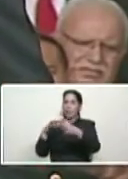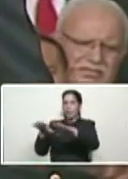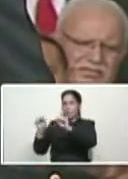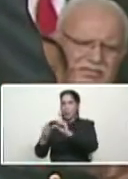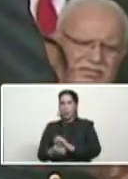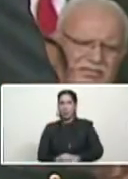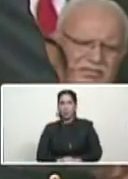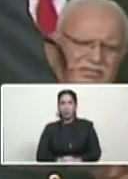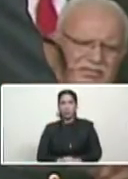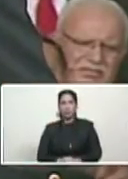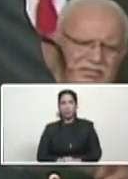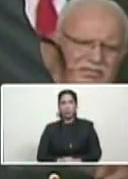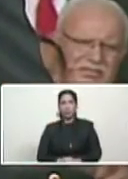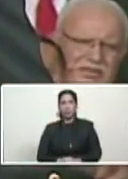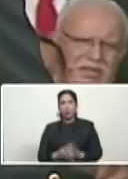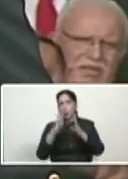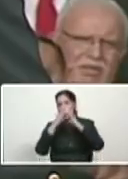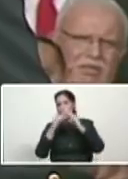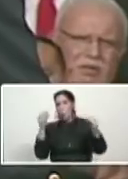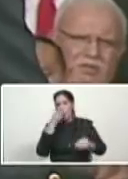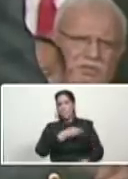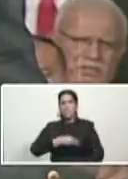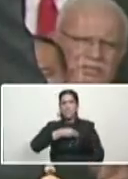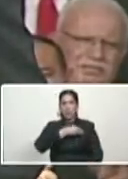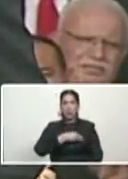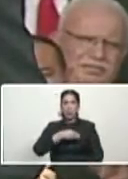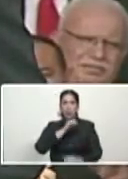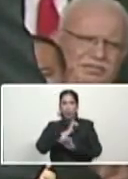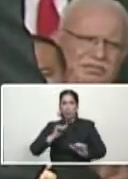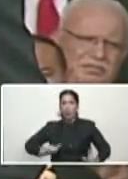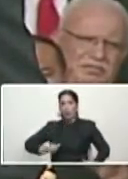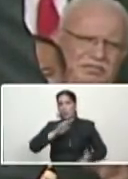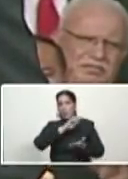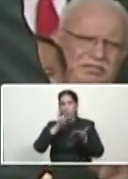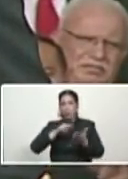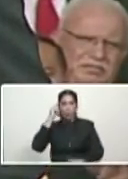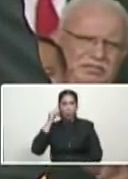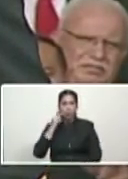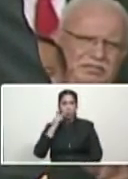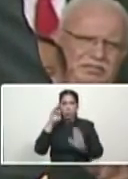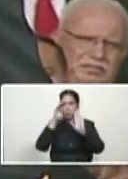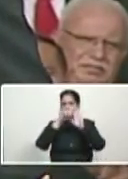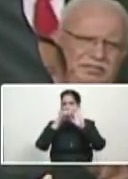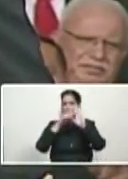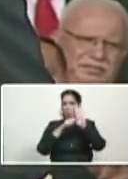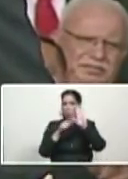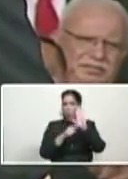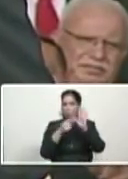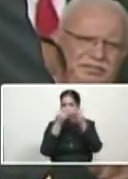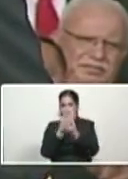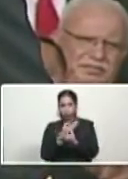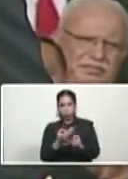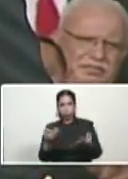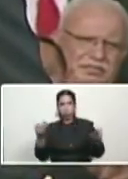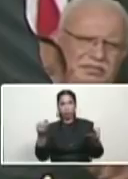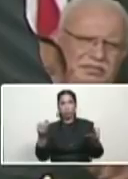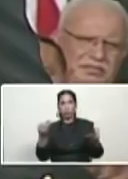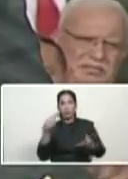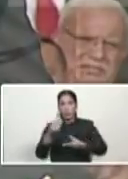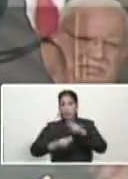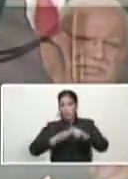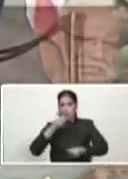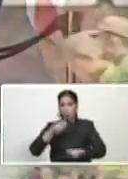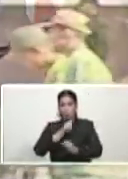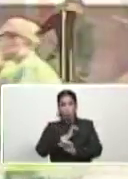Y puedo decir que todas las misiones la Fuerza Armada Nacional Bolivariana la ha cumplido de manera impecable. Por eso es que la Fuerza